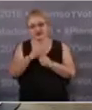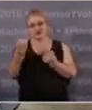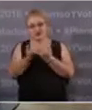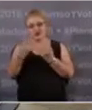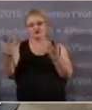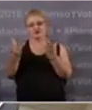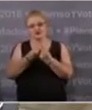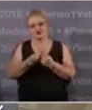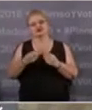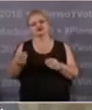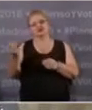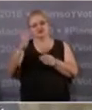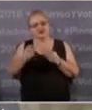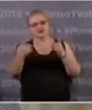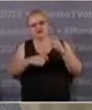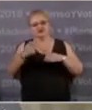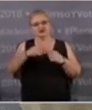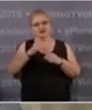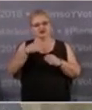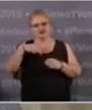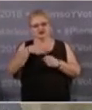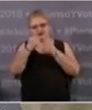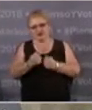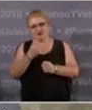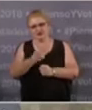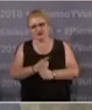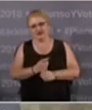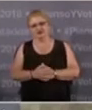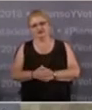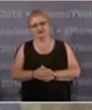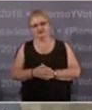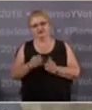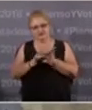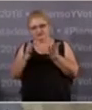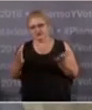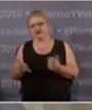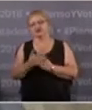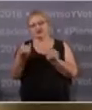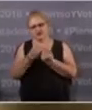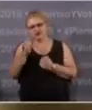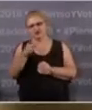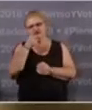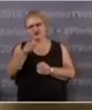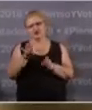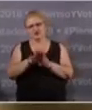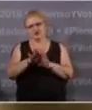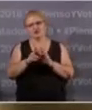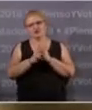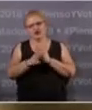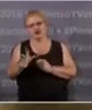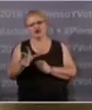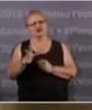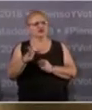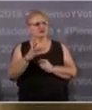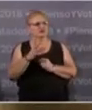que toda la sociedad se involucre en nuestra seguridad propia. Gracias. También se plantea generar e instrumentar políticas públicas encaminadas a